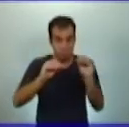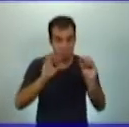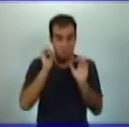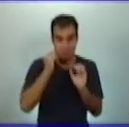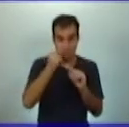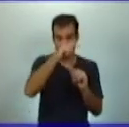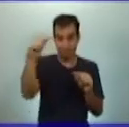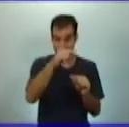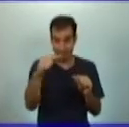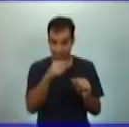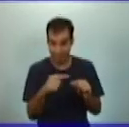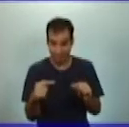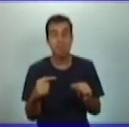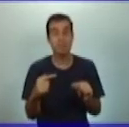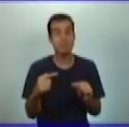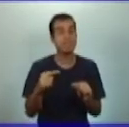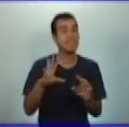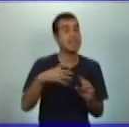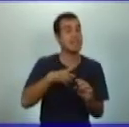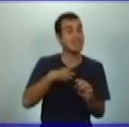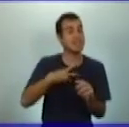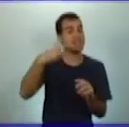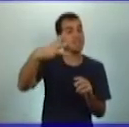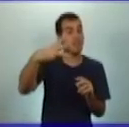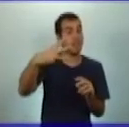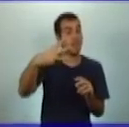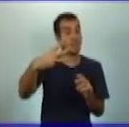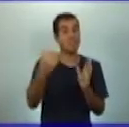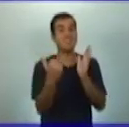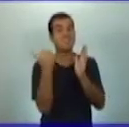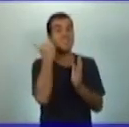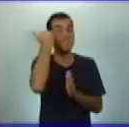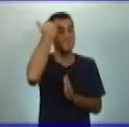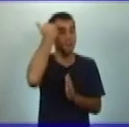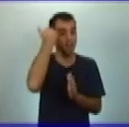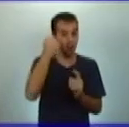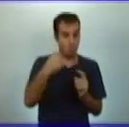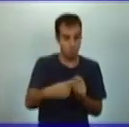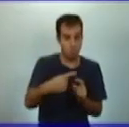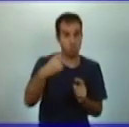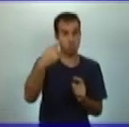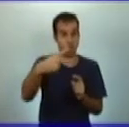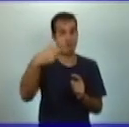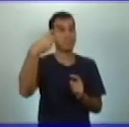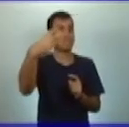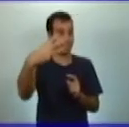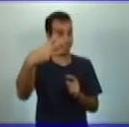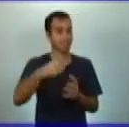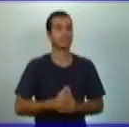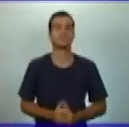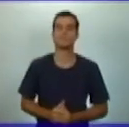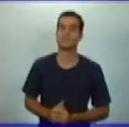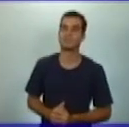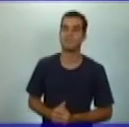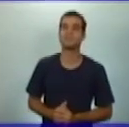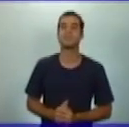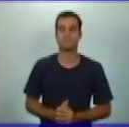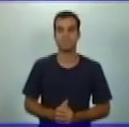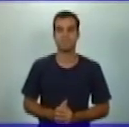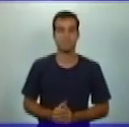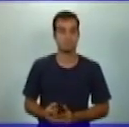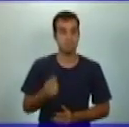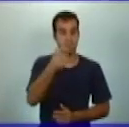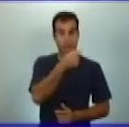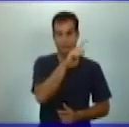proponiendo en la actividad ya tiene 3 niveles, ¿verdad? N igual 1, N igual 2 y N igual 3. El primer inciso